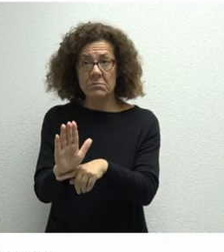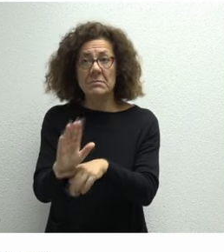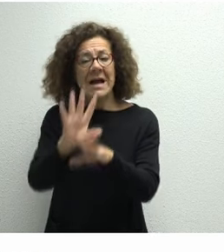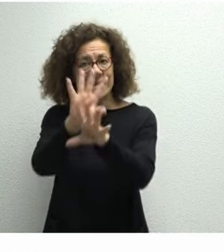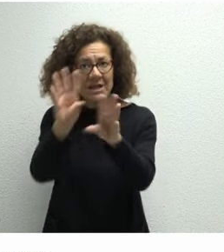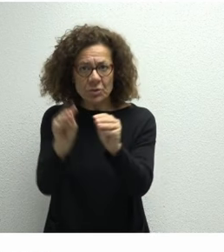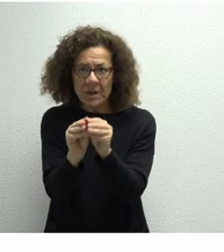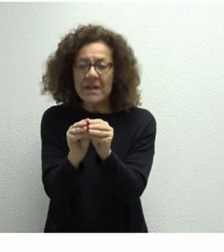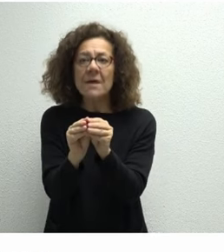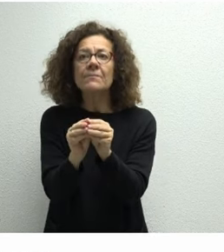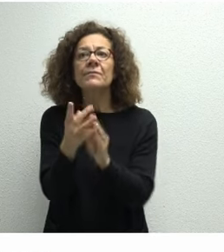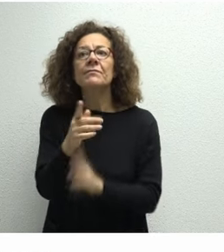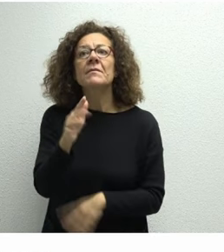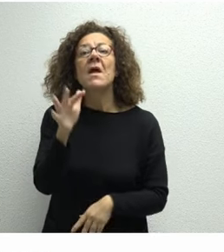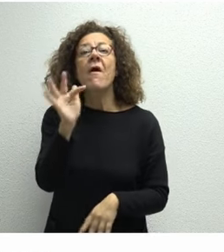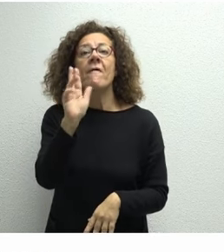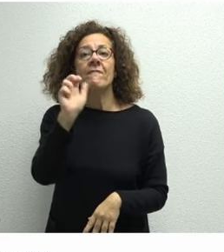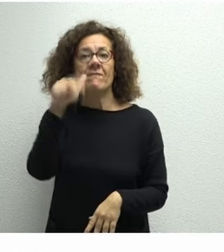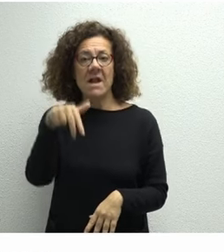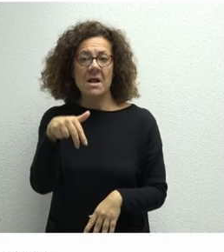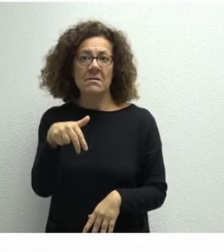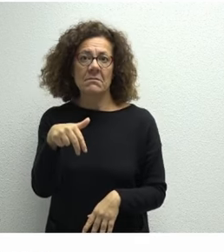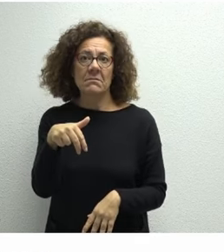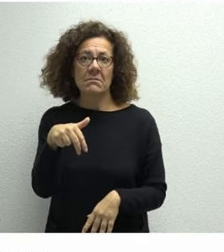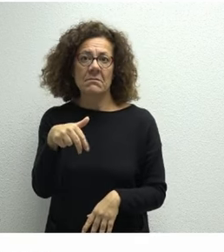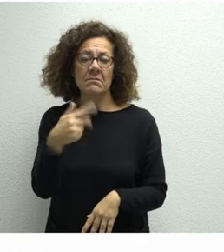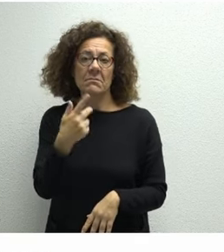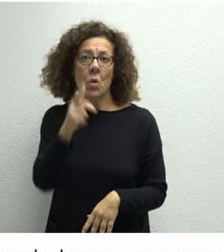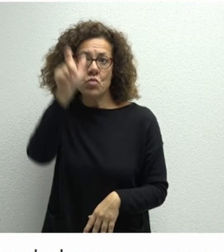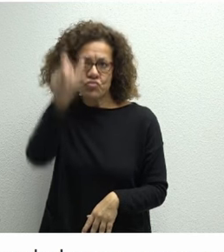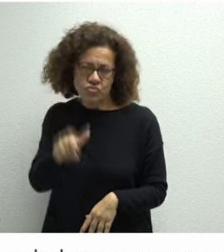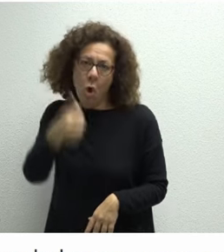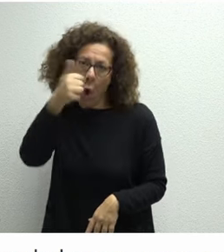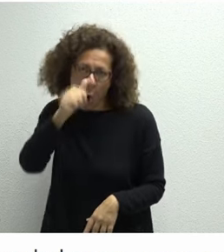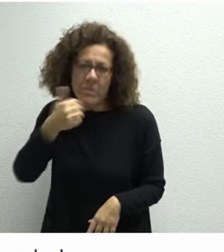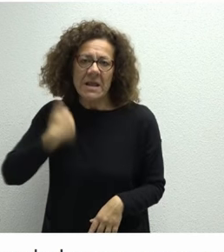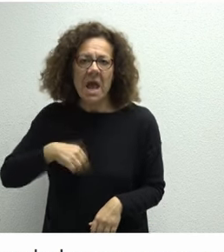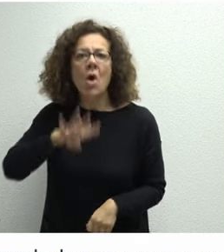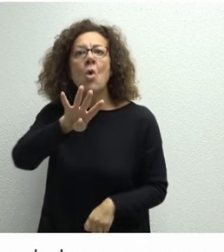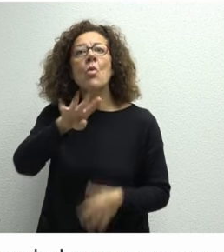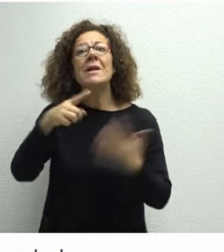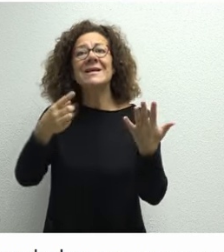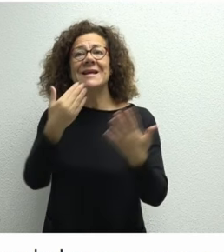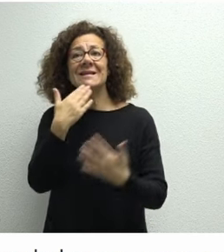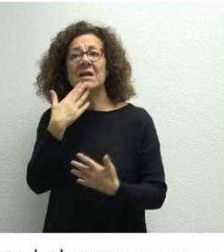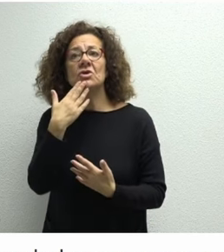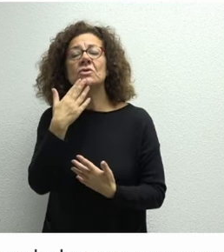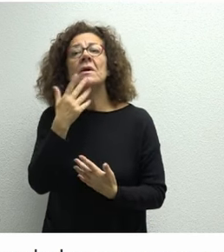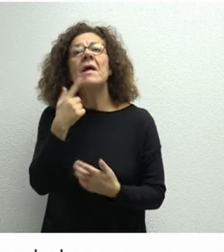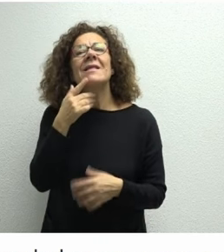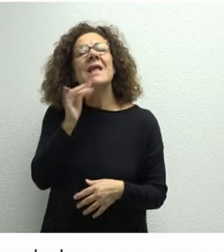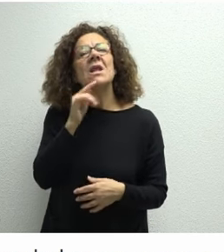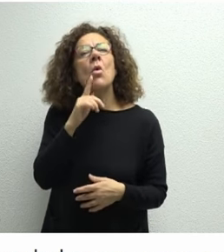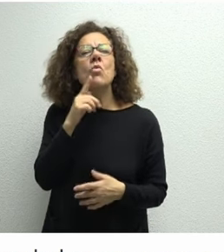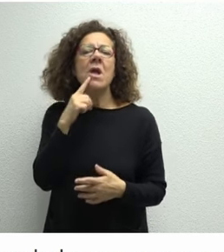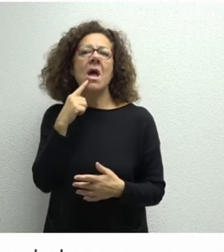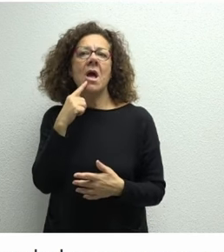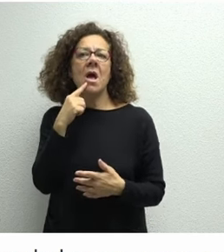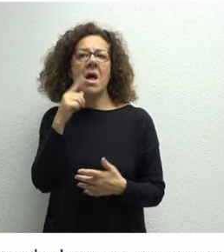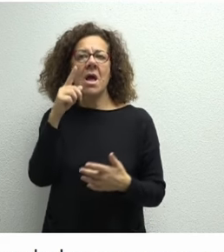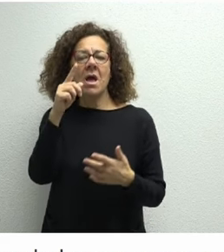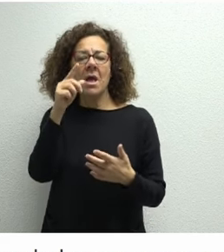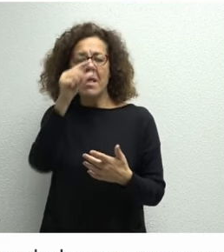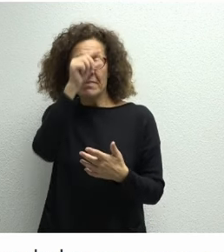resumida No pues es Fran es un Bueno un hombre ya con 46 años que tiene un diagnóstico de discapacidad intelectual leve y una esquizofrenia